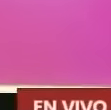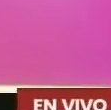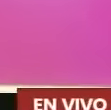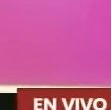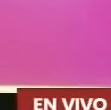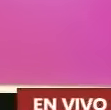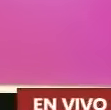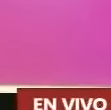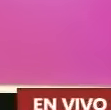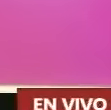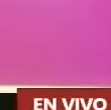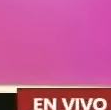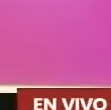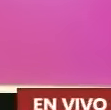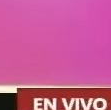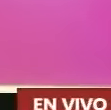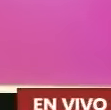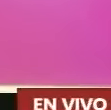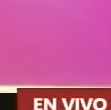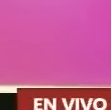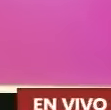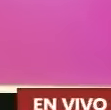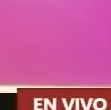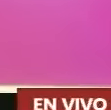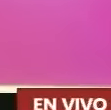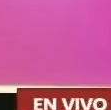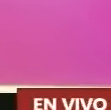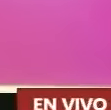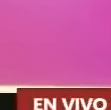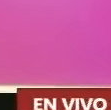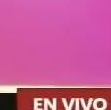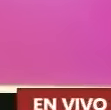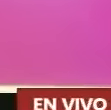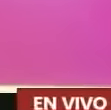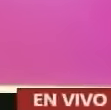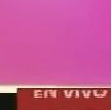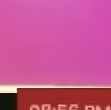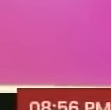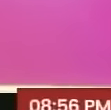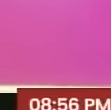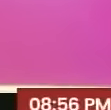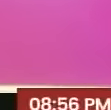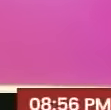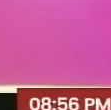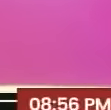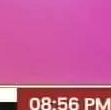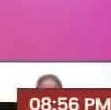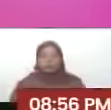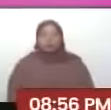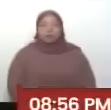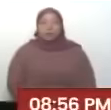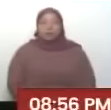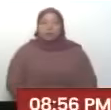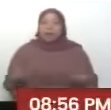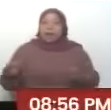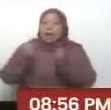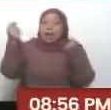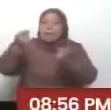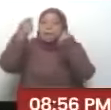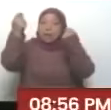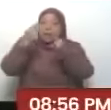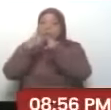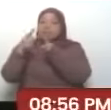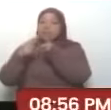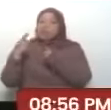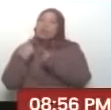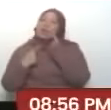Bueno, aquí estamos con Maduro Más Democracia, pues estábamos viendo imágenes de esa campaña multidimensional,